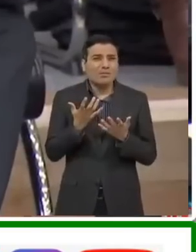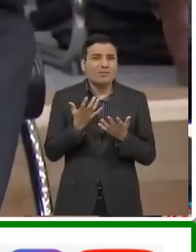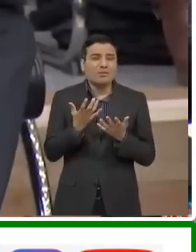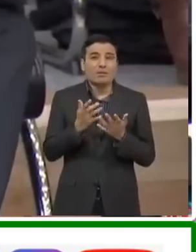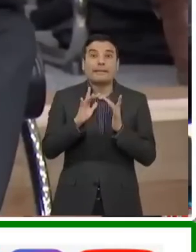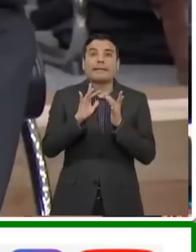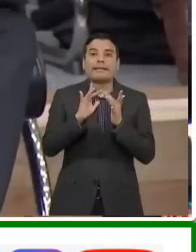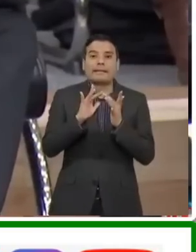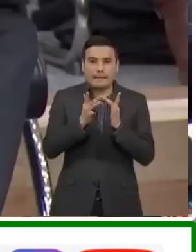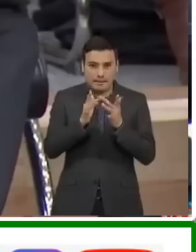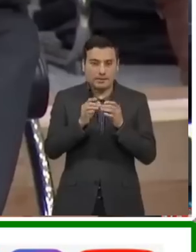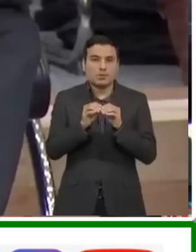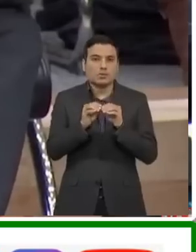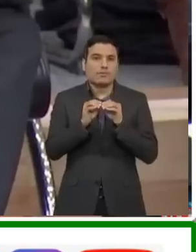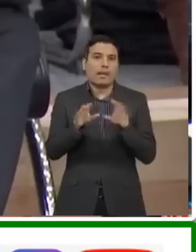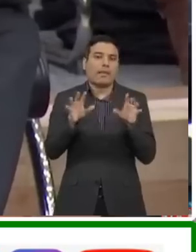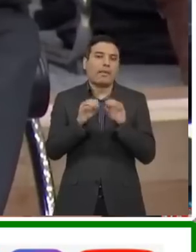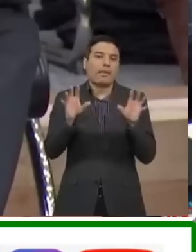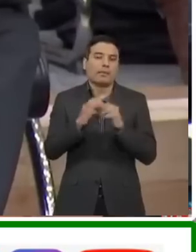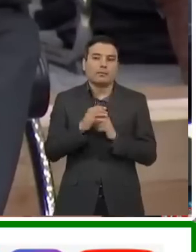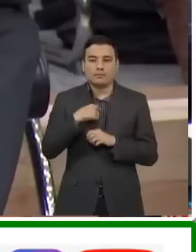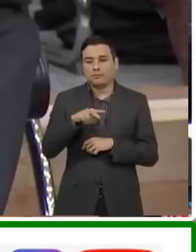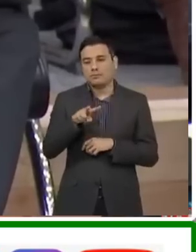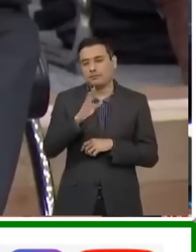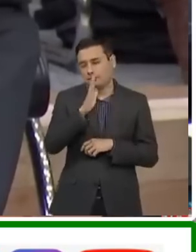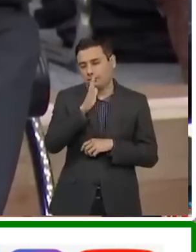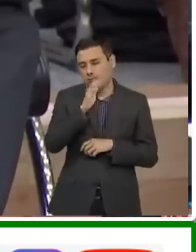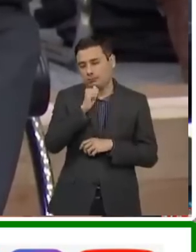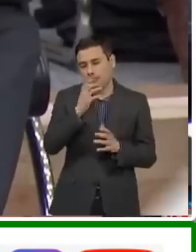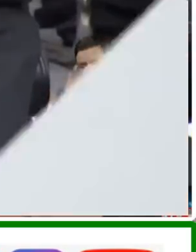las redes, que es una campaña odiosa, insidiosa,